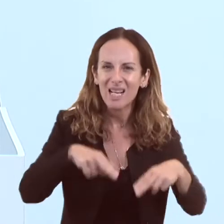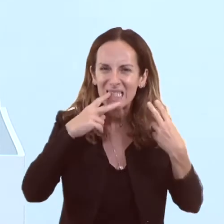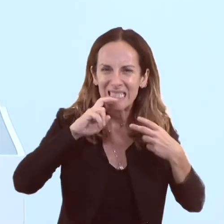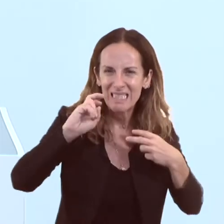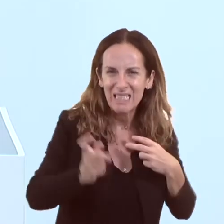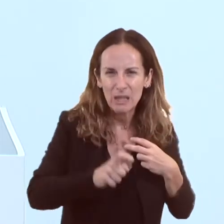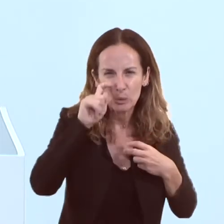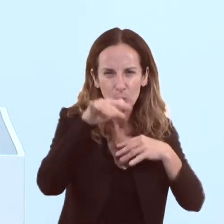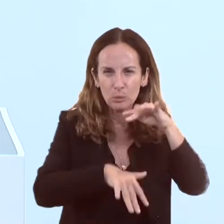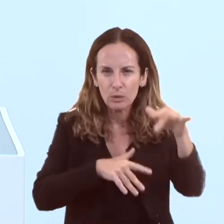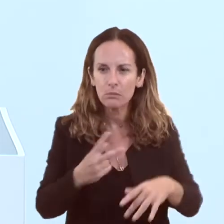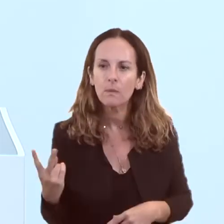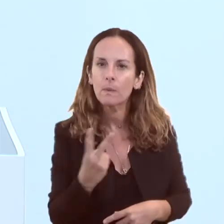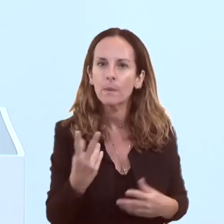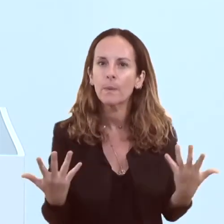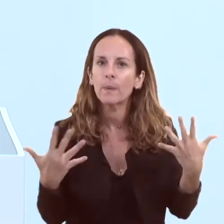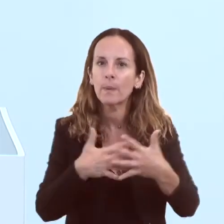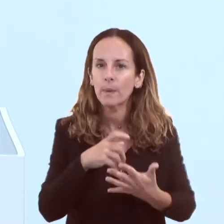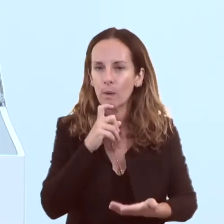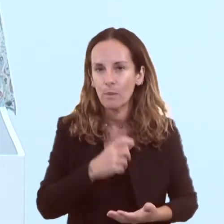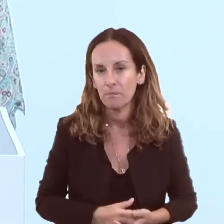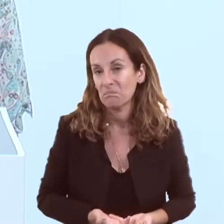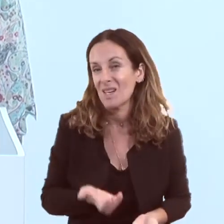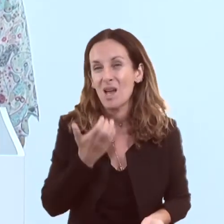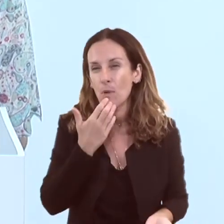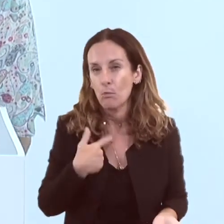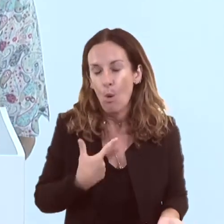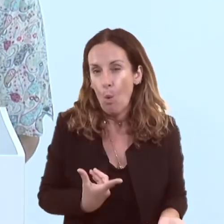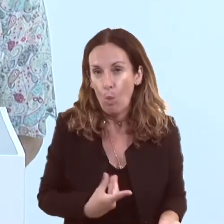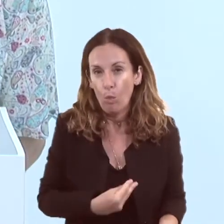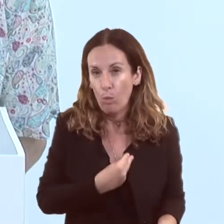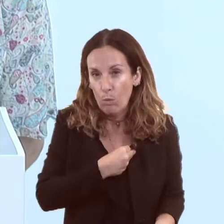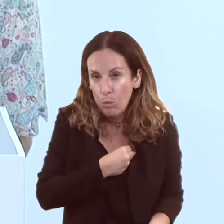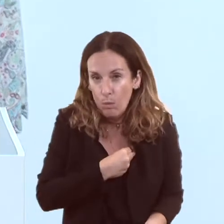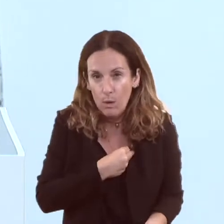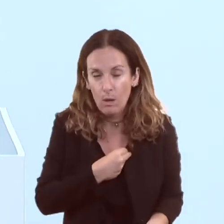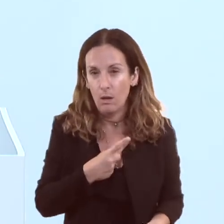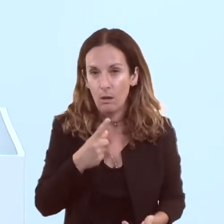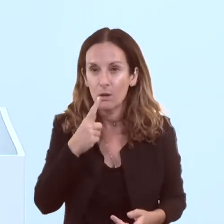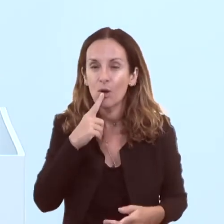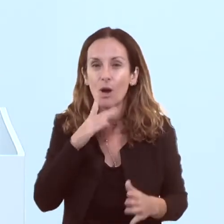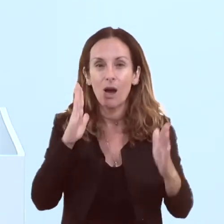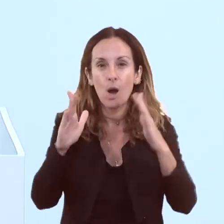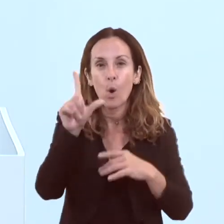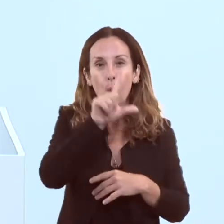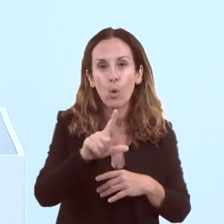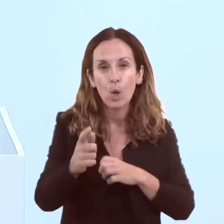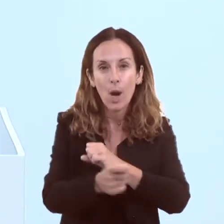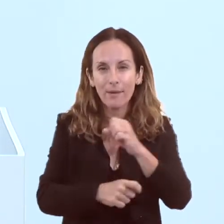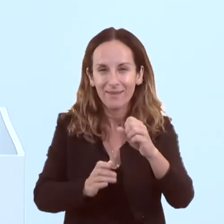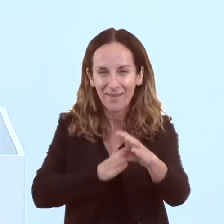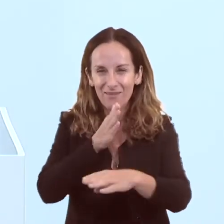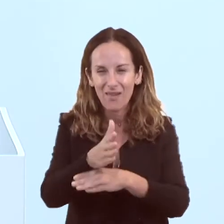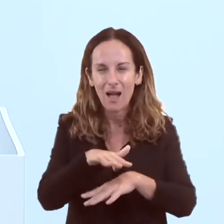El llegar el tratar de acceder a una playa en julio y agosto y ver cómo está la arena y cómo está